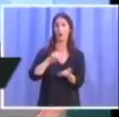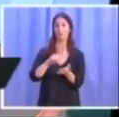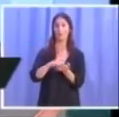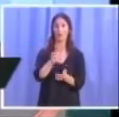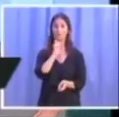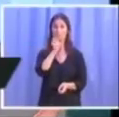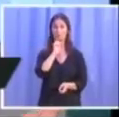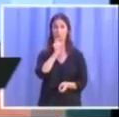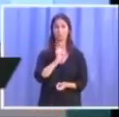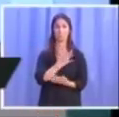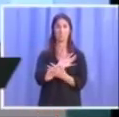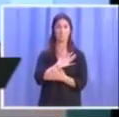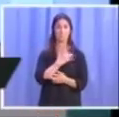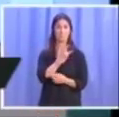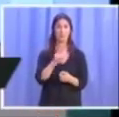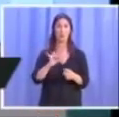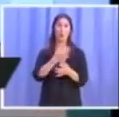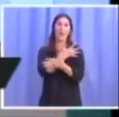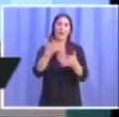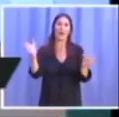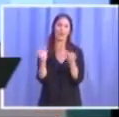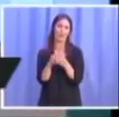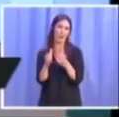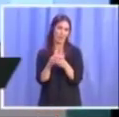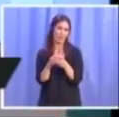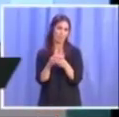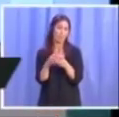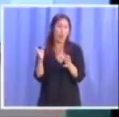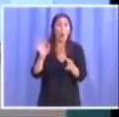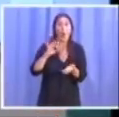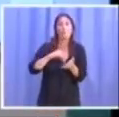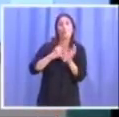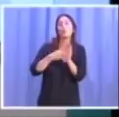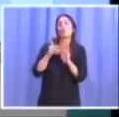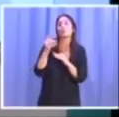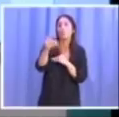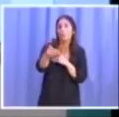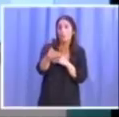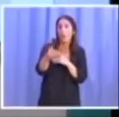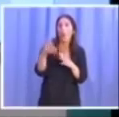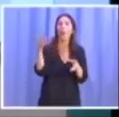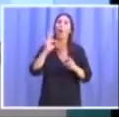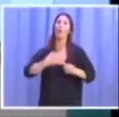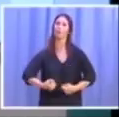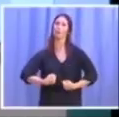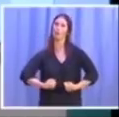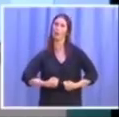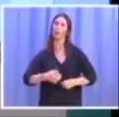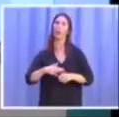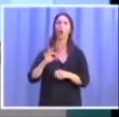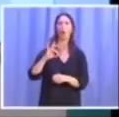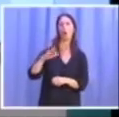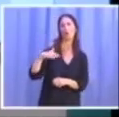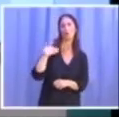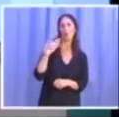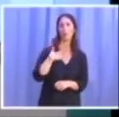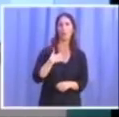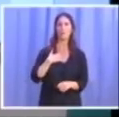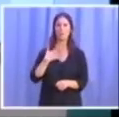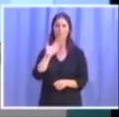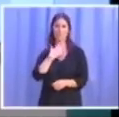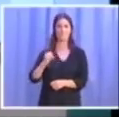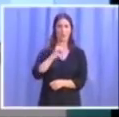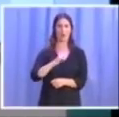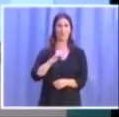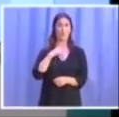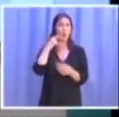marihuana, o la Gran Granada. O los proyectos de futuro, o la fortaleza, o recuperar nuestro esplendor,